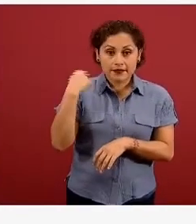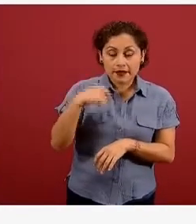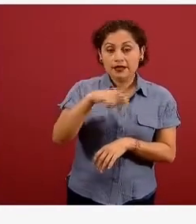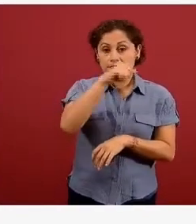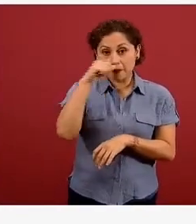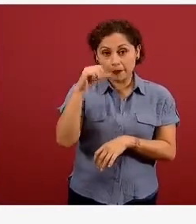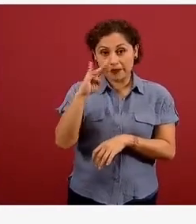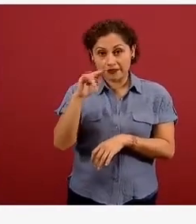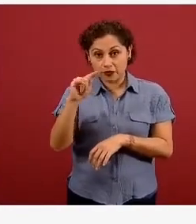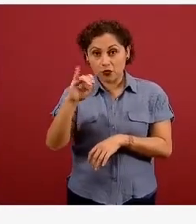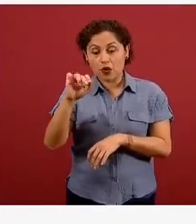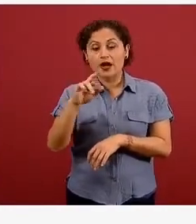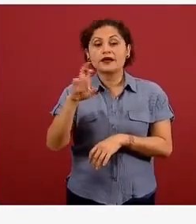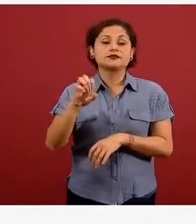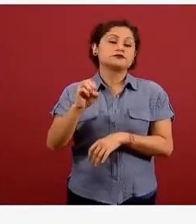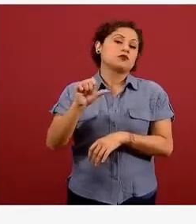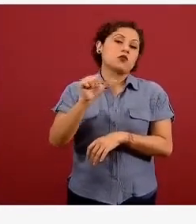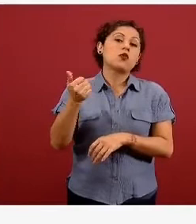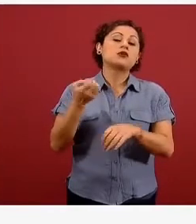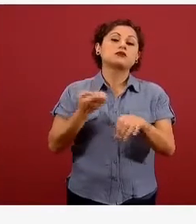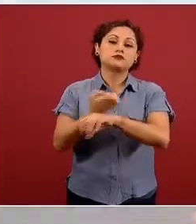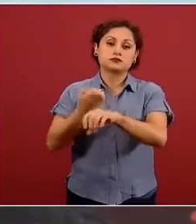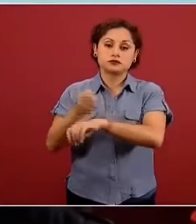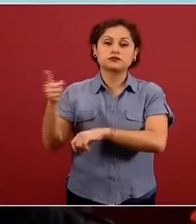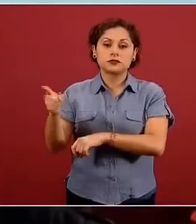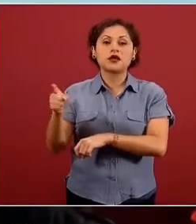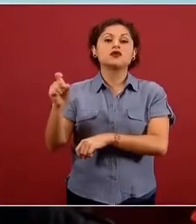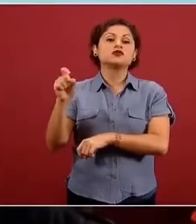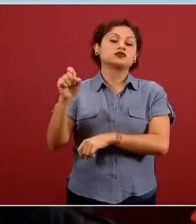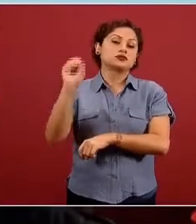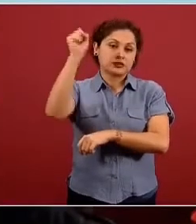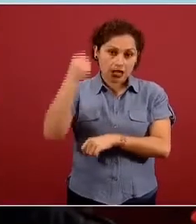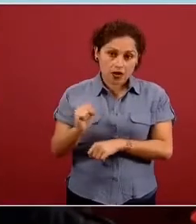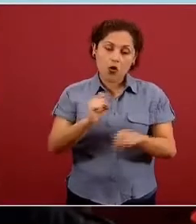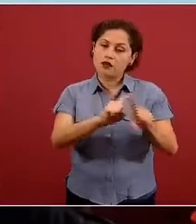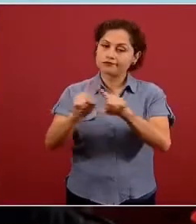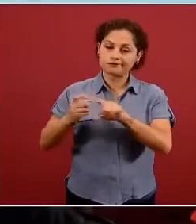varios municipios y también Sinaloa, particularmente en la capital. La siguiente.